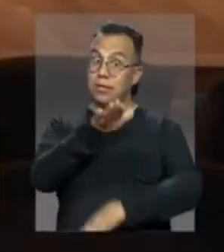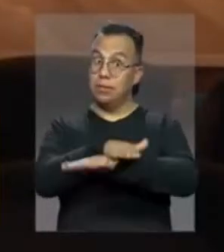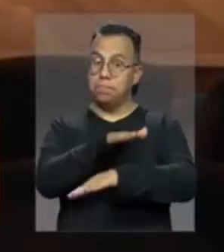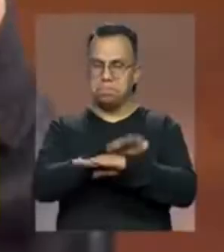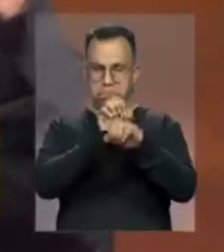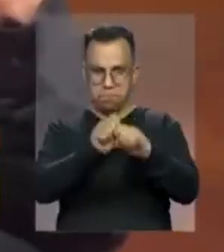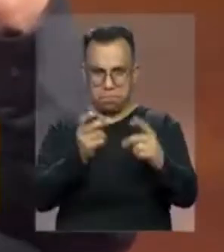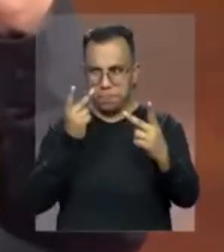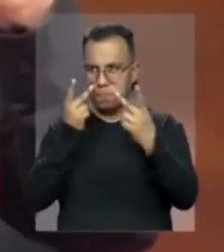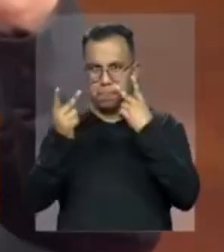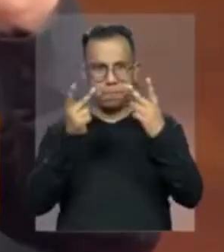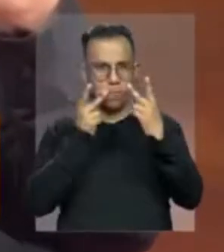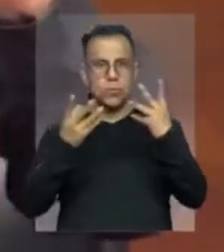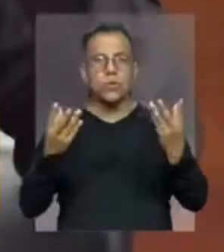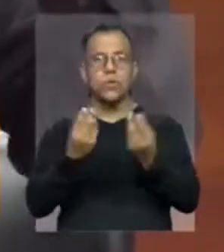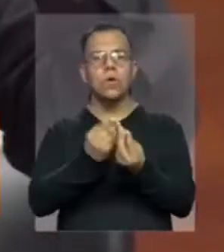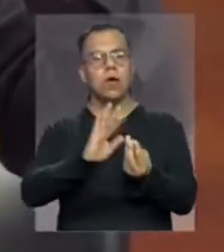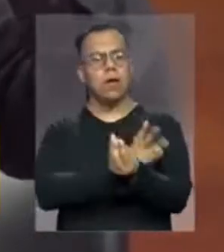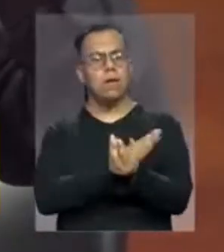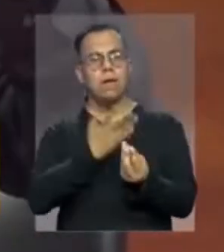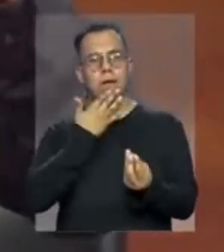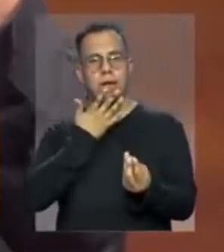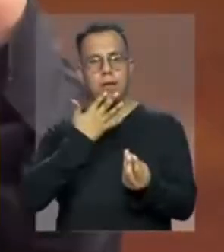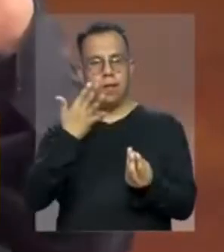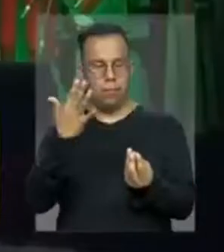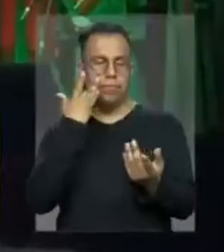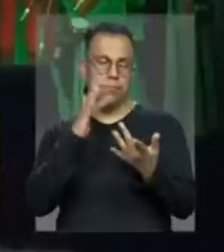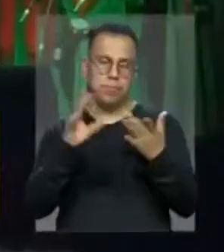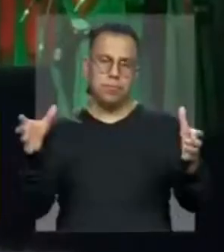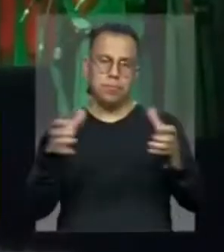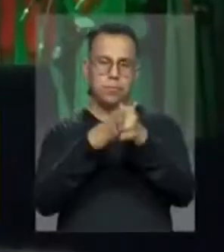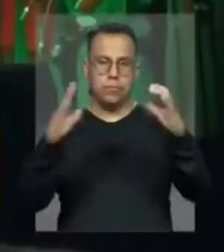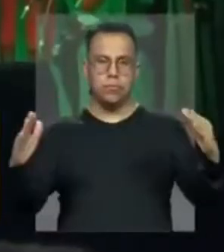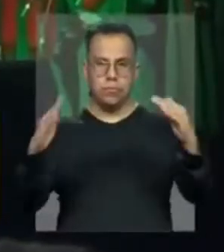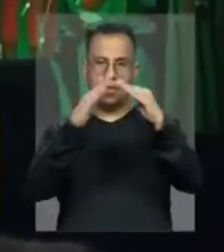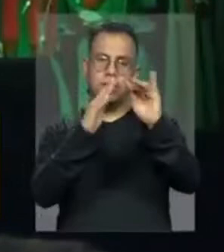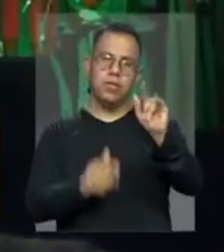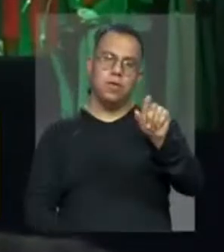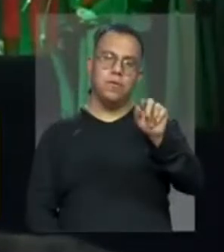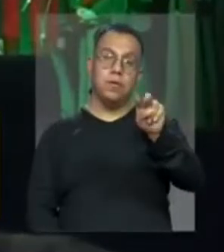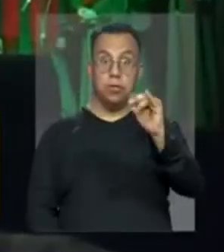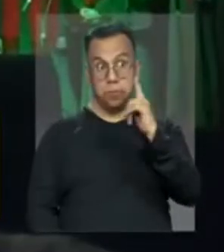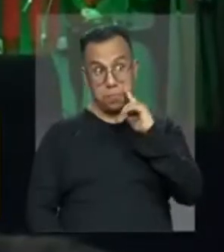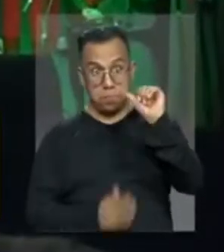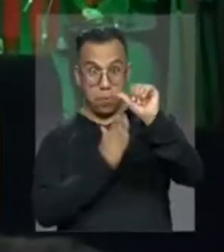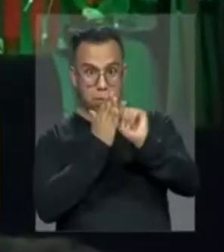podrá disfrutar del Coro Filarmónico Juvenil en la Parroquia Divino Salvador.